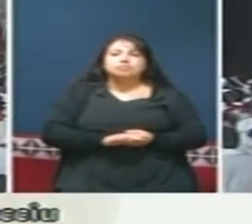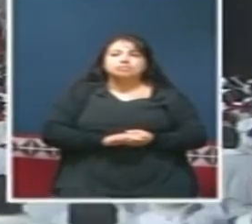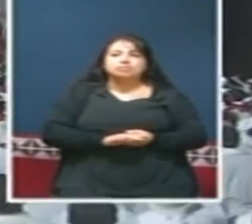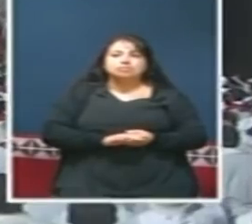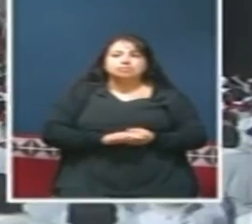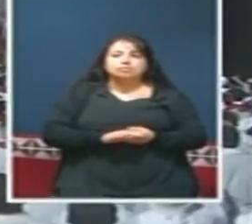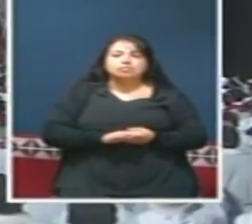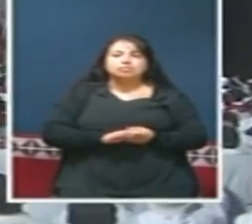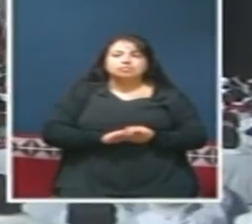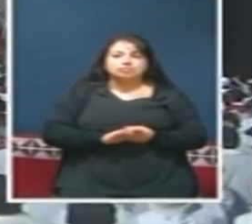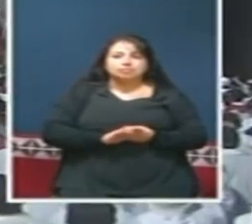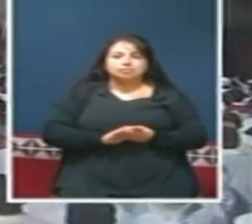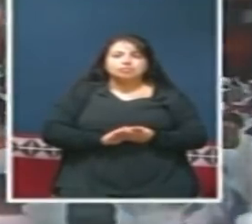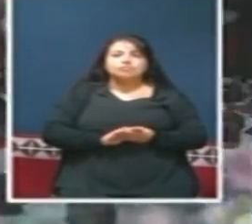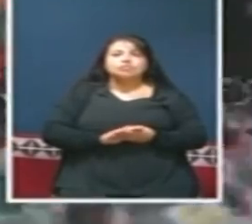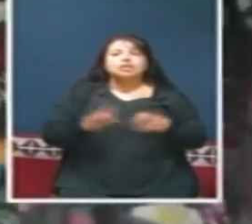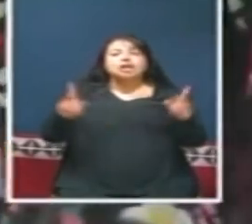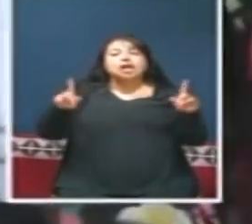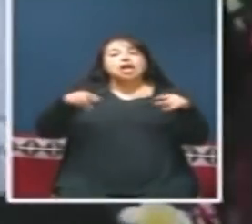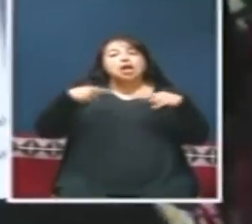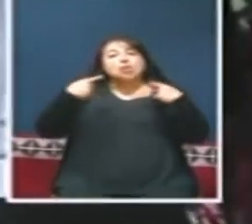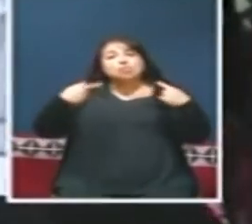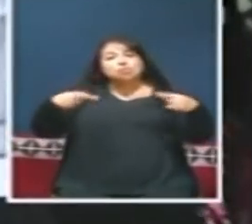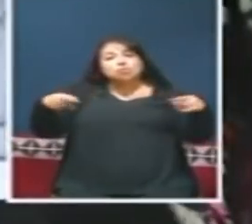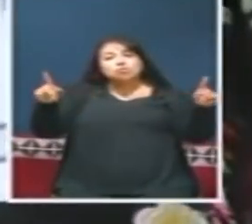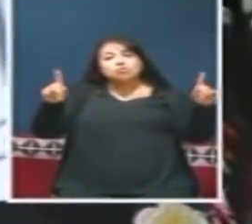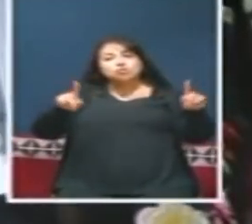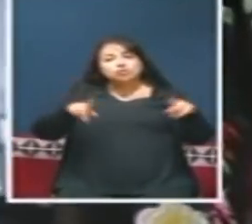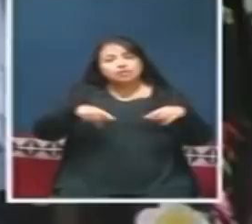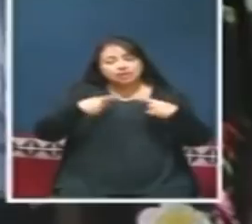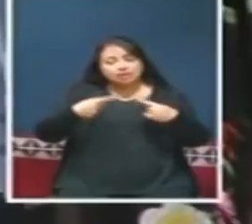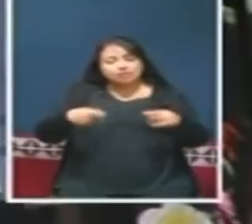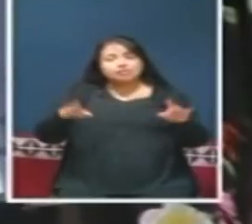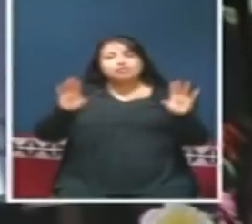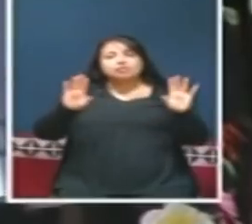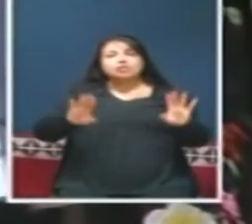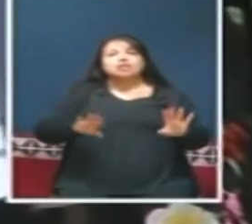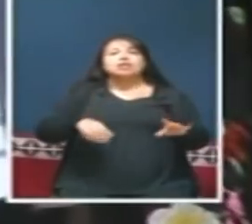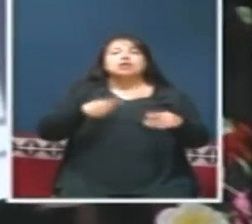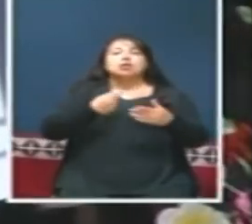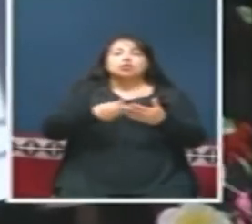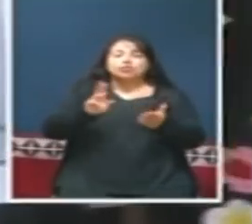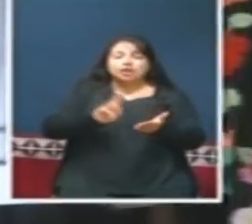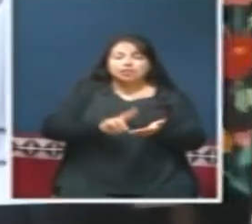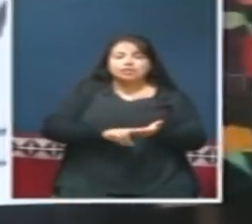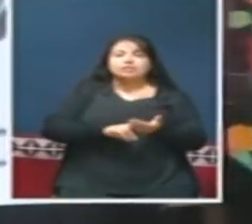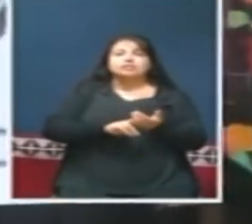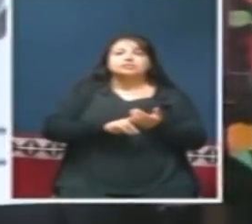Los dones que derramaron tus manos.